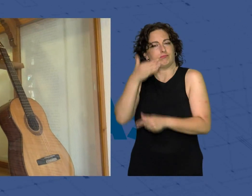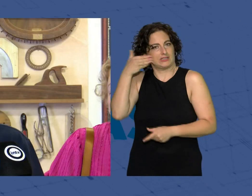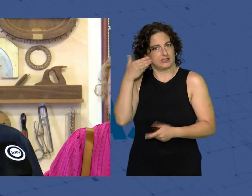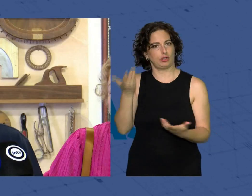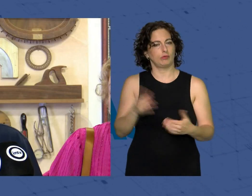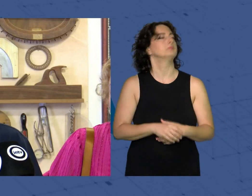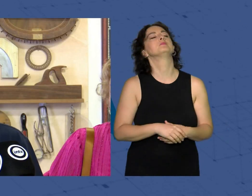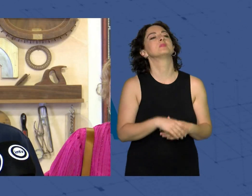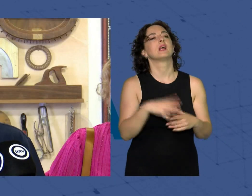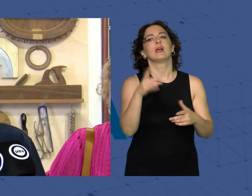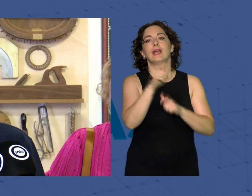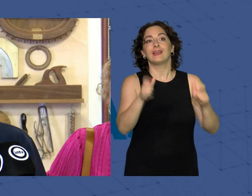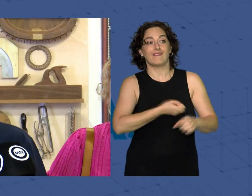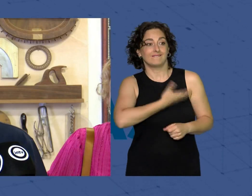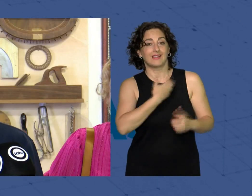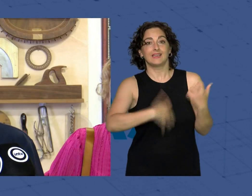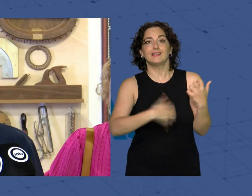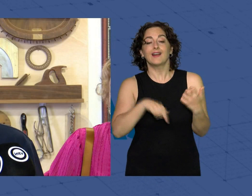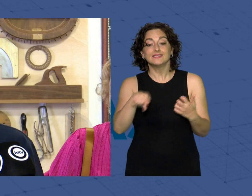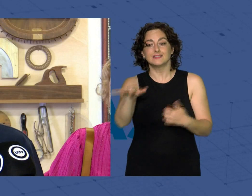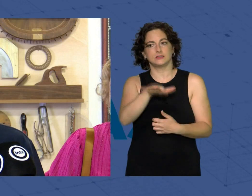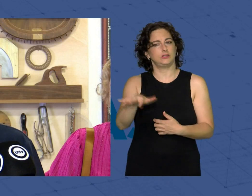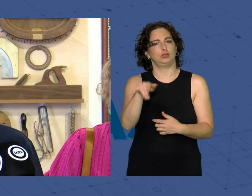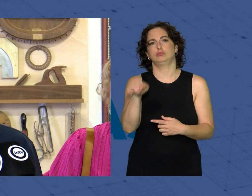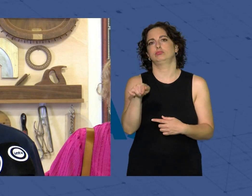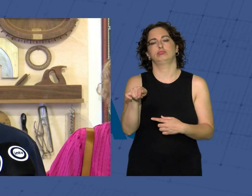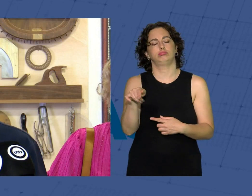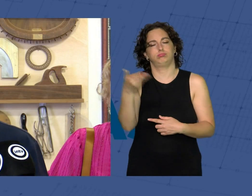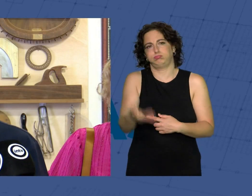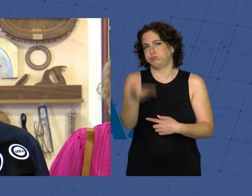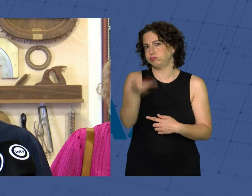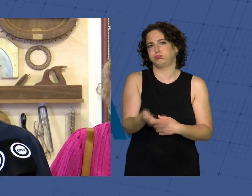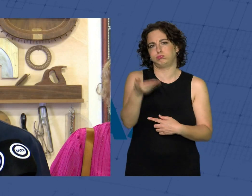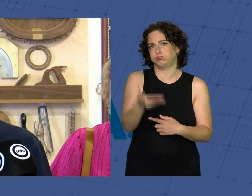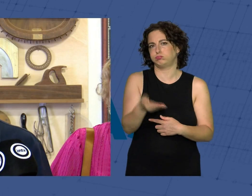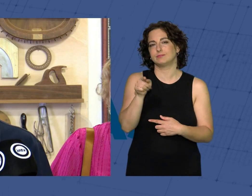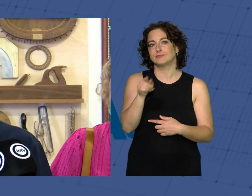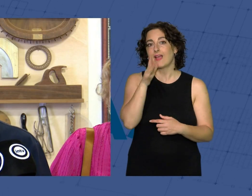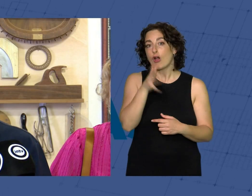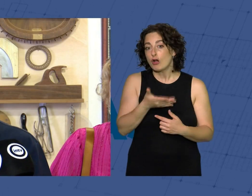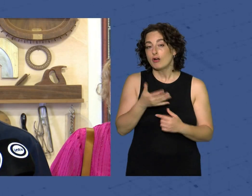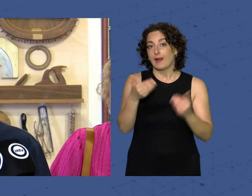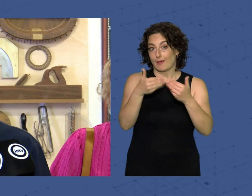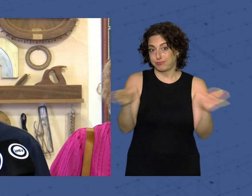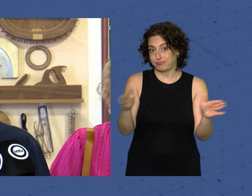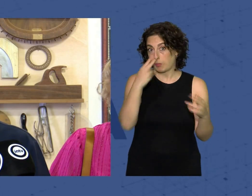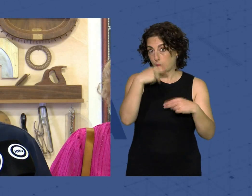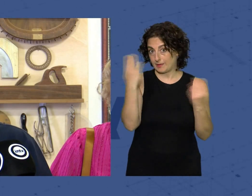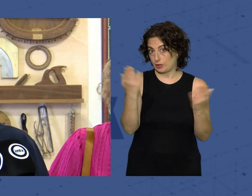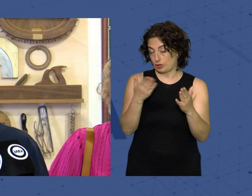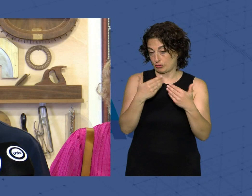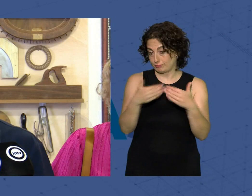Todo el mundo de la gente afeccionado a la guitarra, este sitio es un sitio emblemático y que ahora lo abramos al público